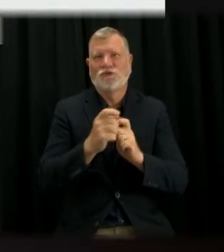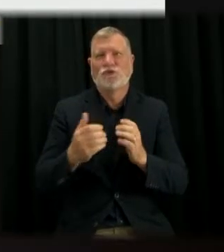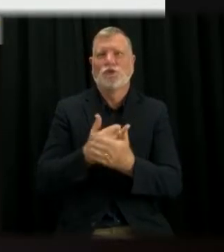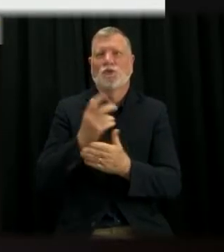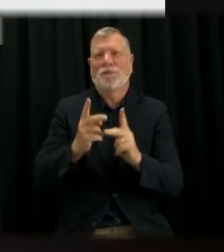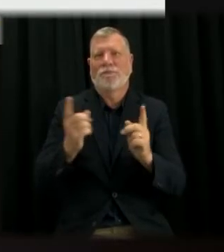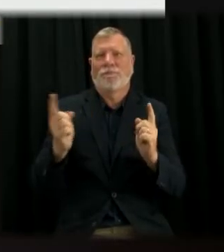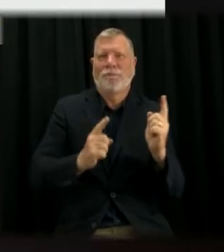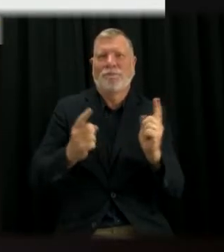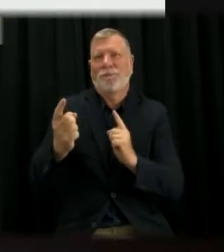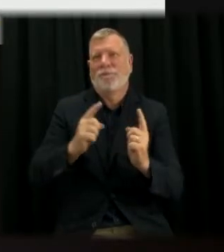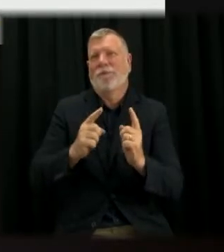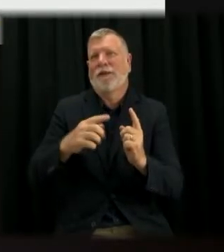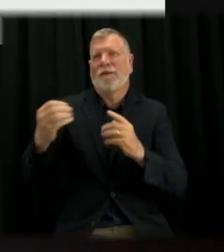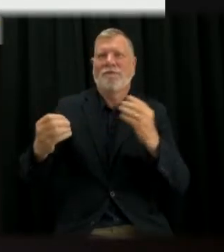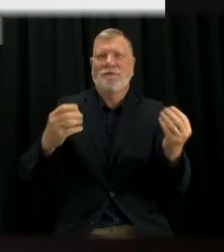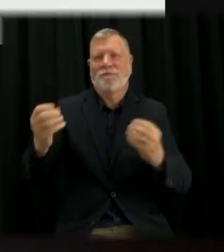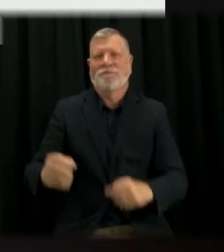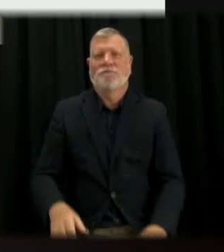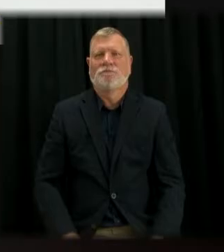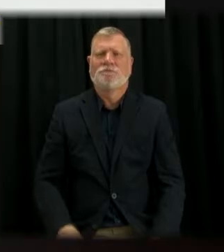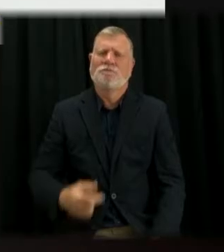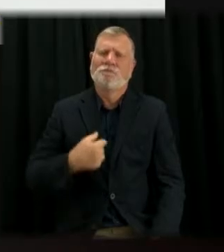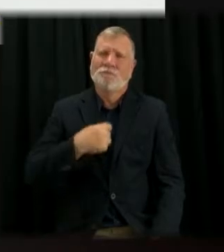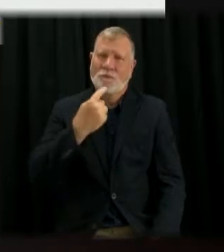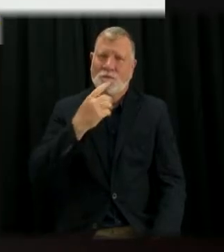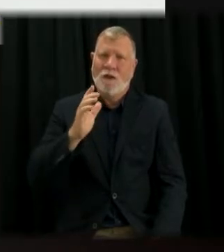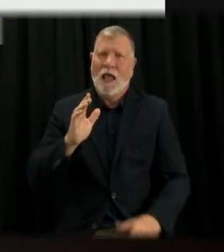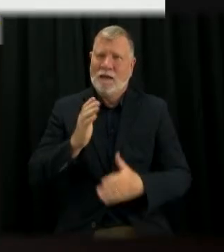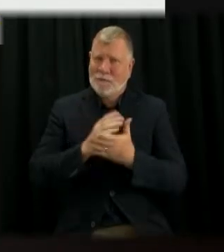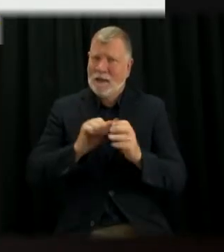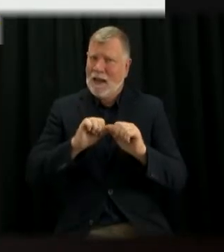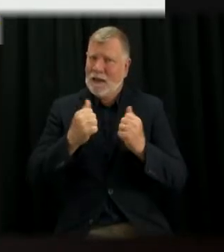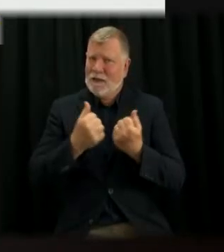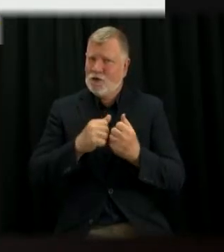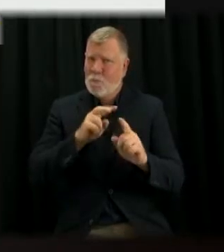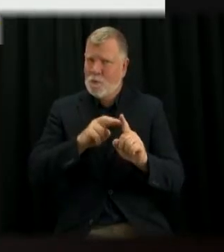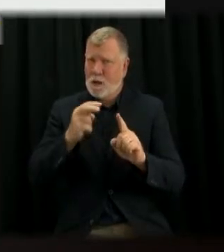empleados. Quiero pausar aquí dentro de las agencias.